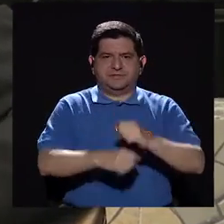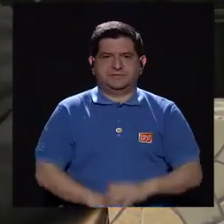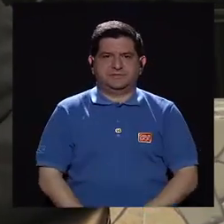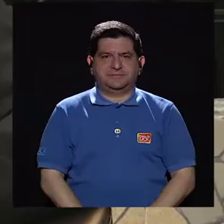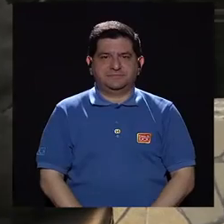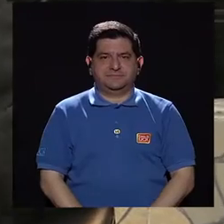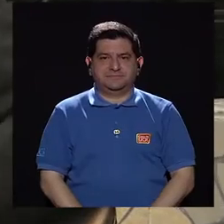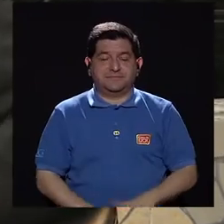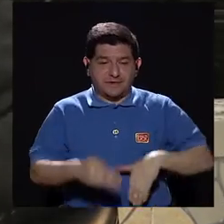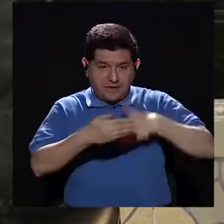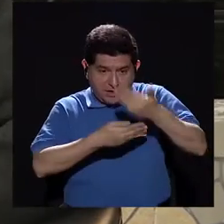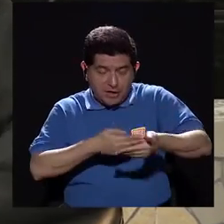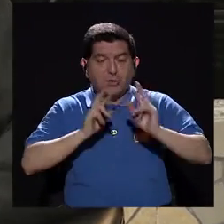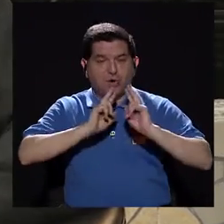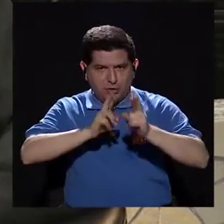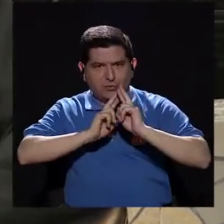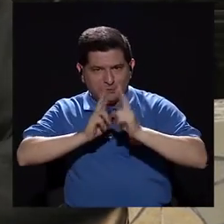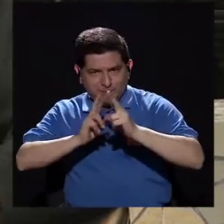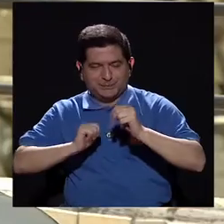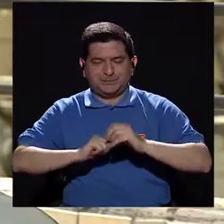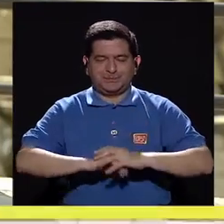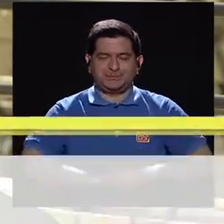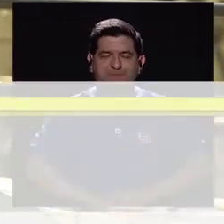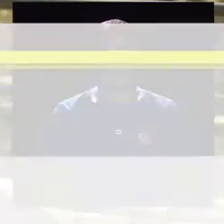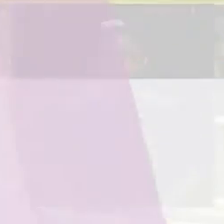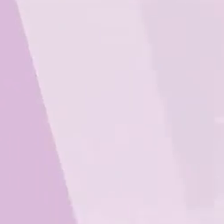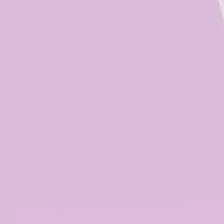nos han hecho para pasar a darle respuesta.